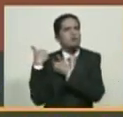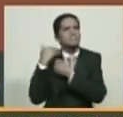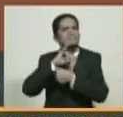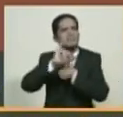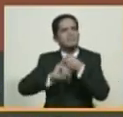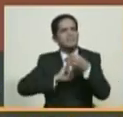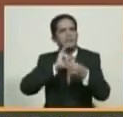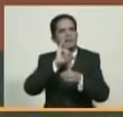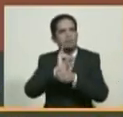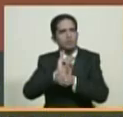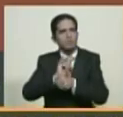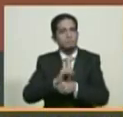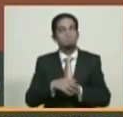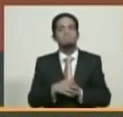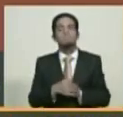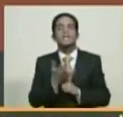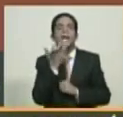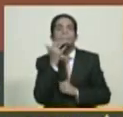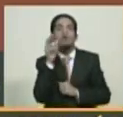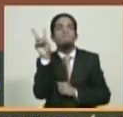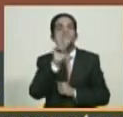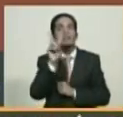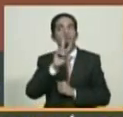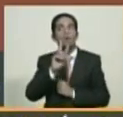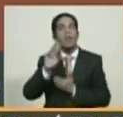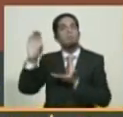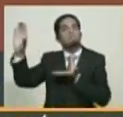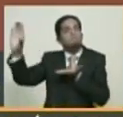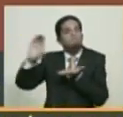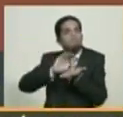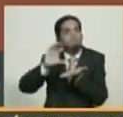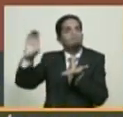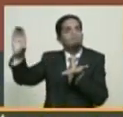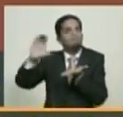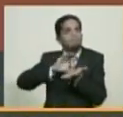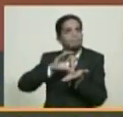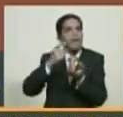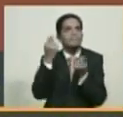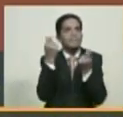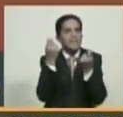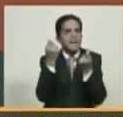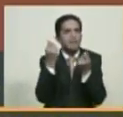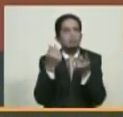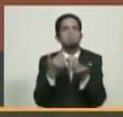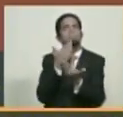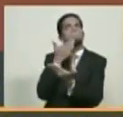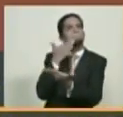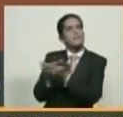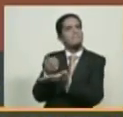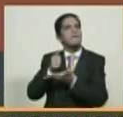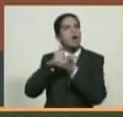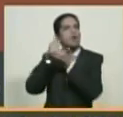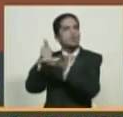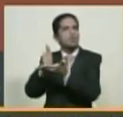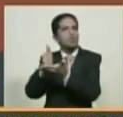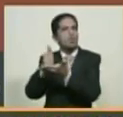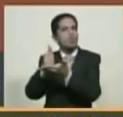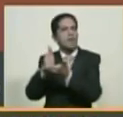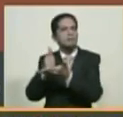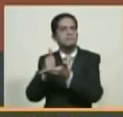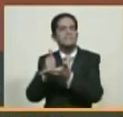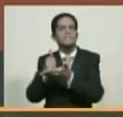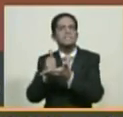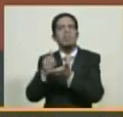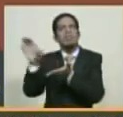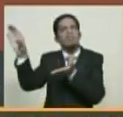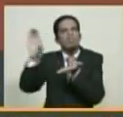Ha recibido ayuda de organismos internacionales, por ejemplo, han pedido ayuda por los migrantes venezolanos,